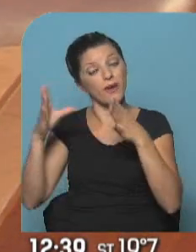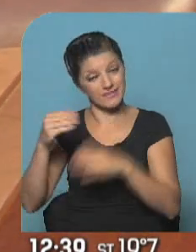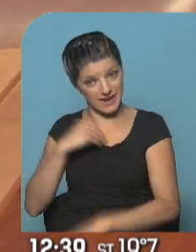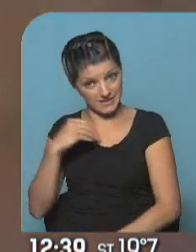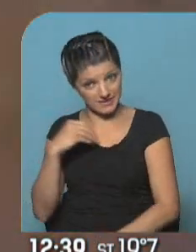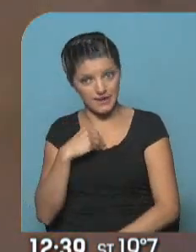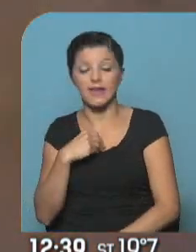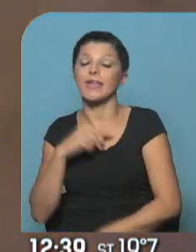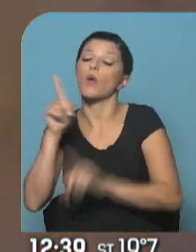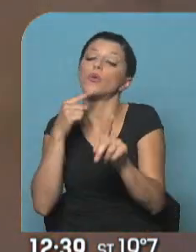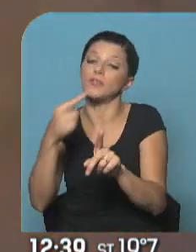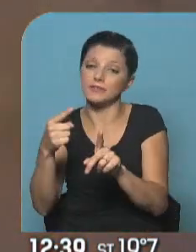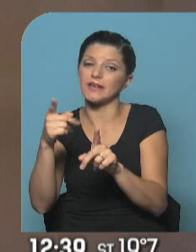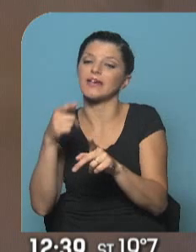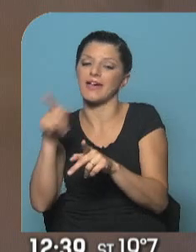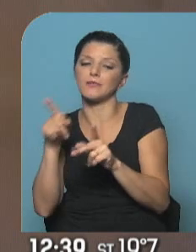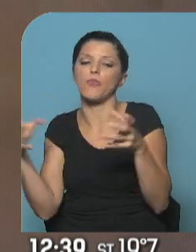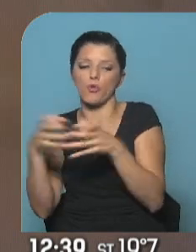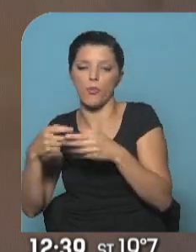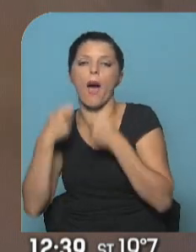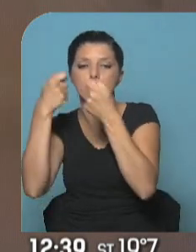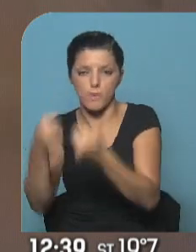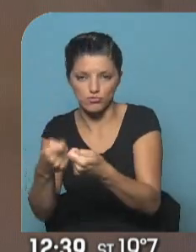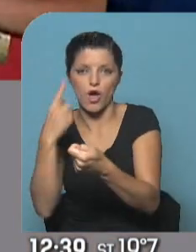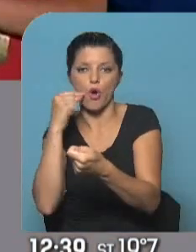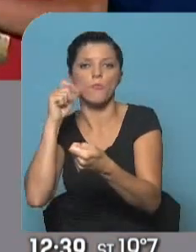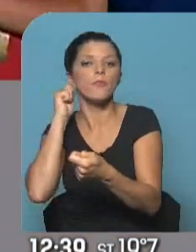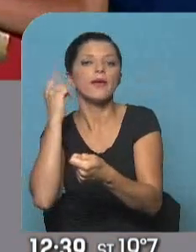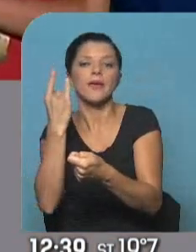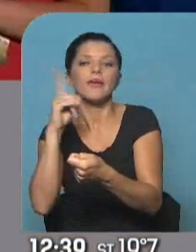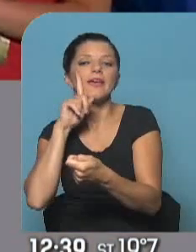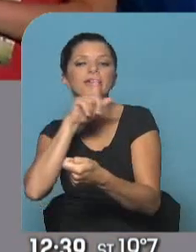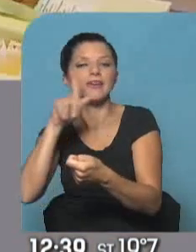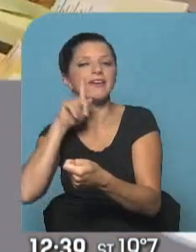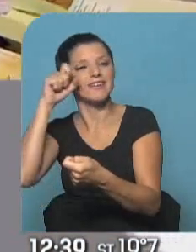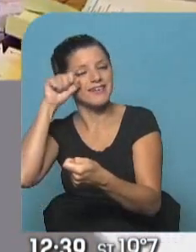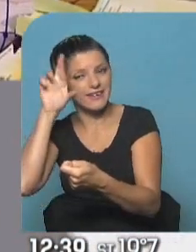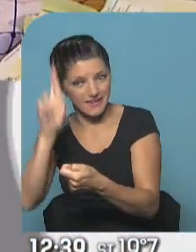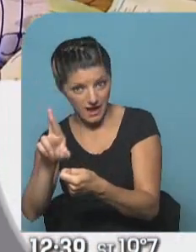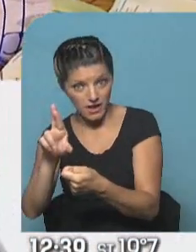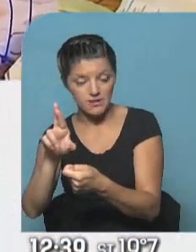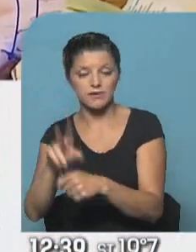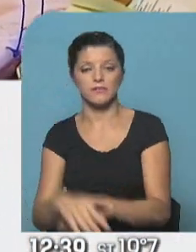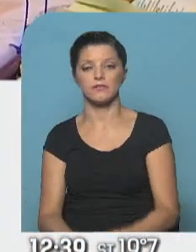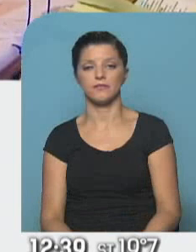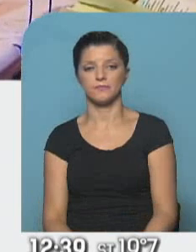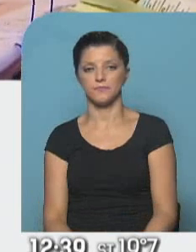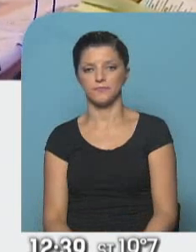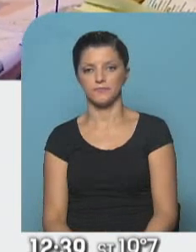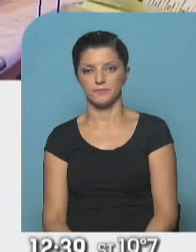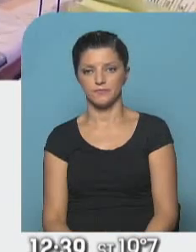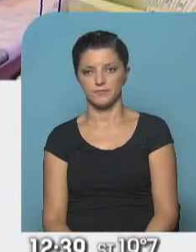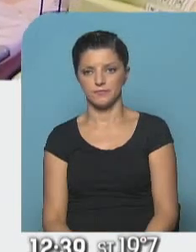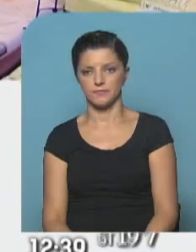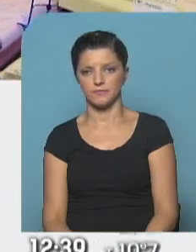a ser capitalizados por Guillier, quizá no sean automáticos, es decir, quizá no sea el porcentaje que obtuvo en esta